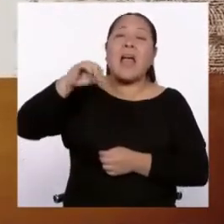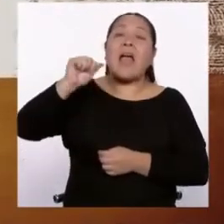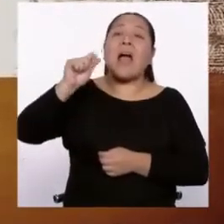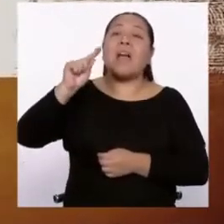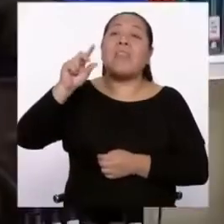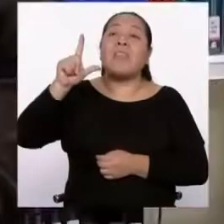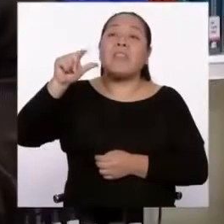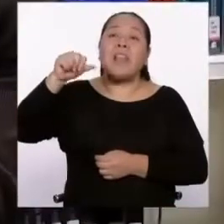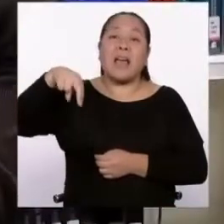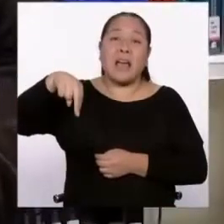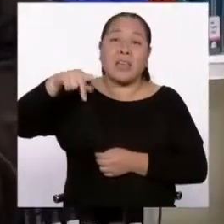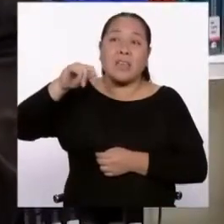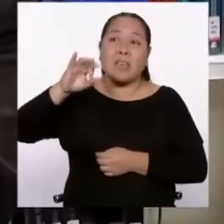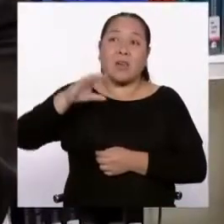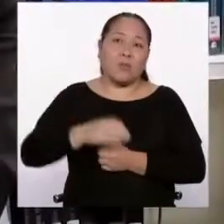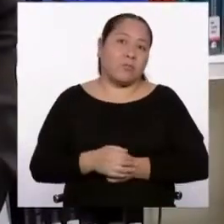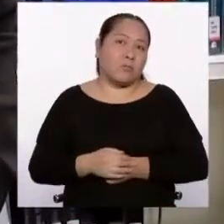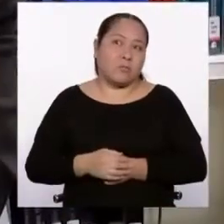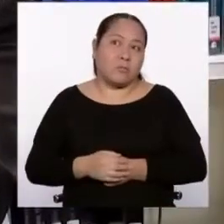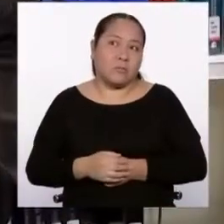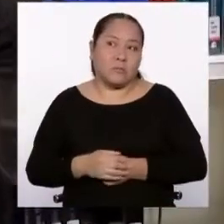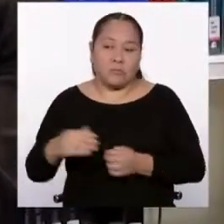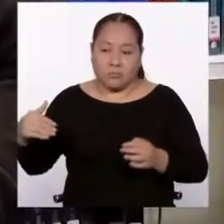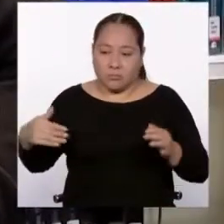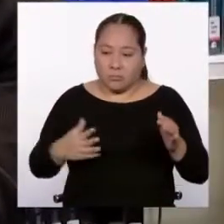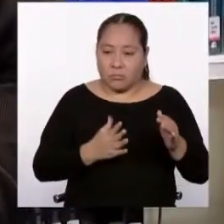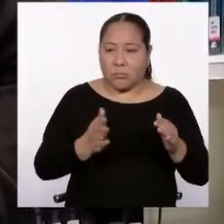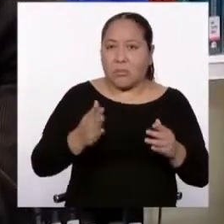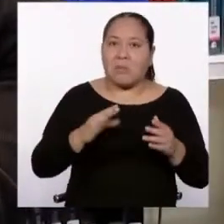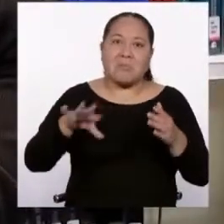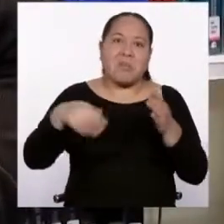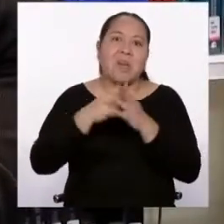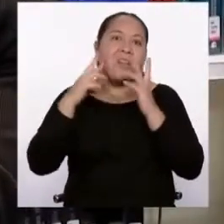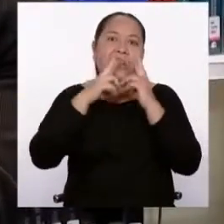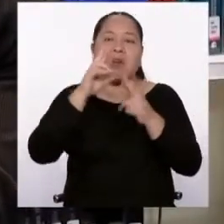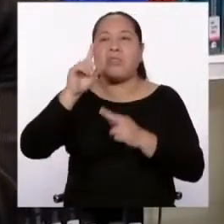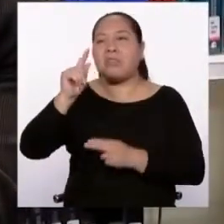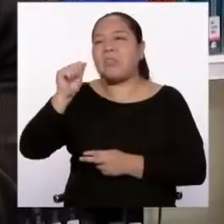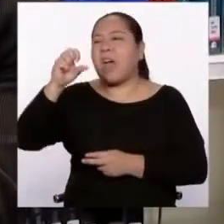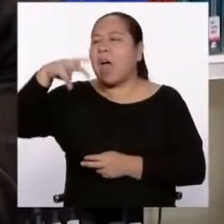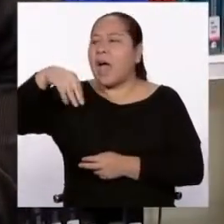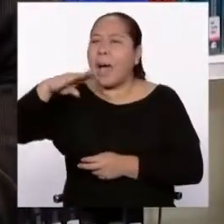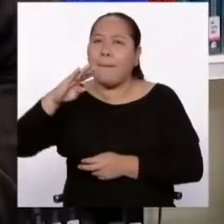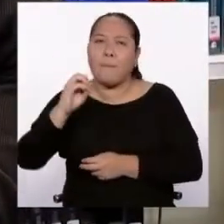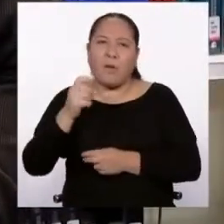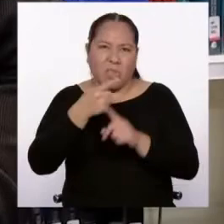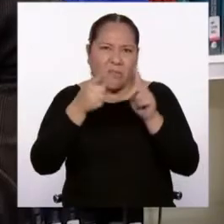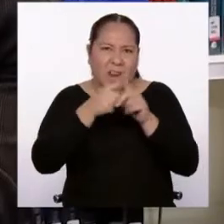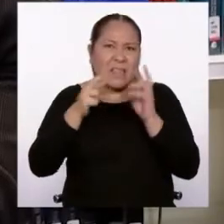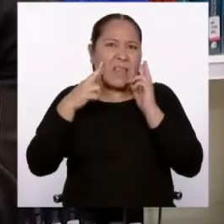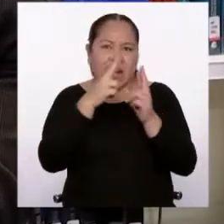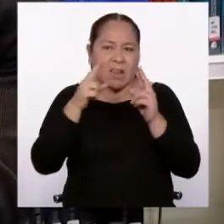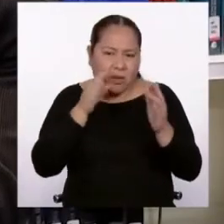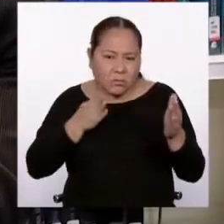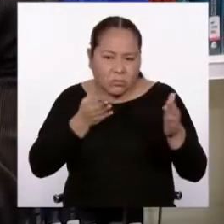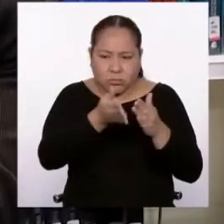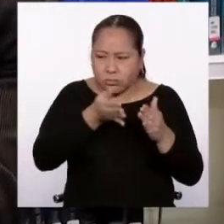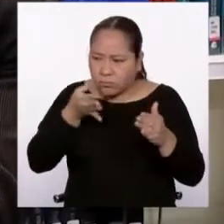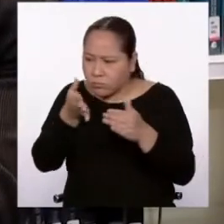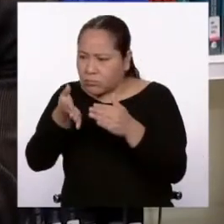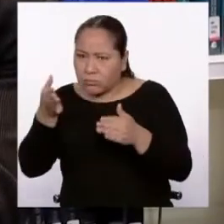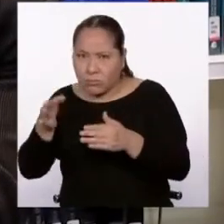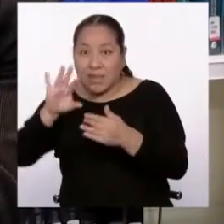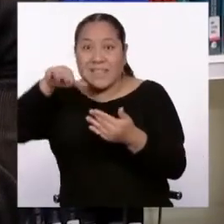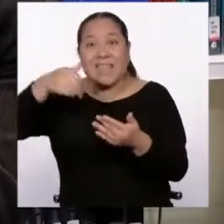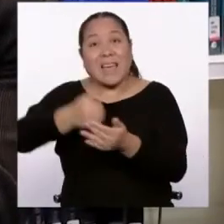al Guayaga. Y en el caso del sur, pues a los ríos Tambo, Perené. Ese era el plan de los ferrocarriles en general. Y fíjate,